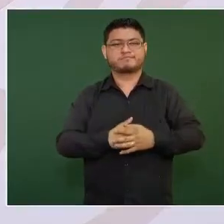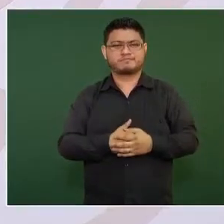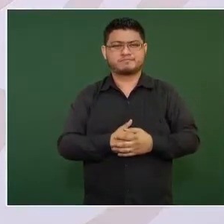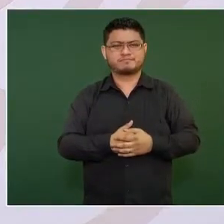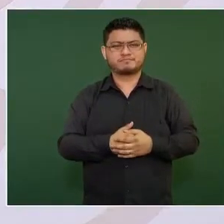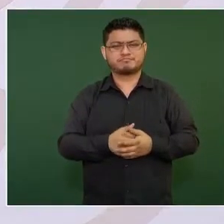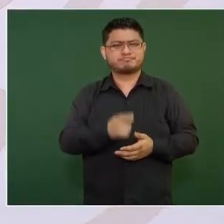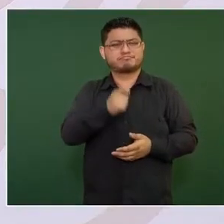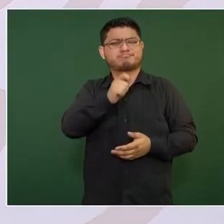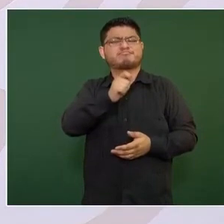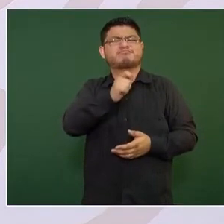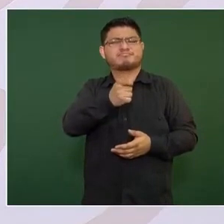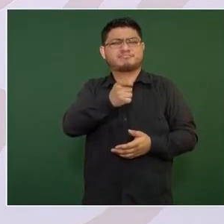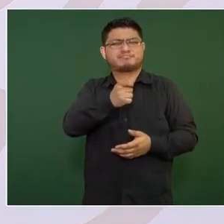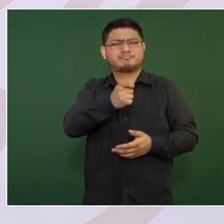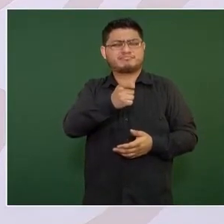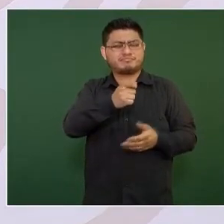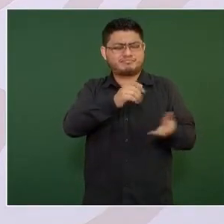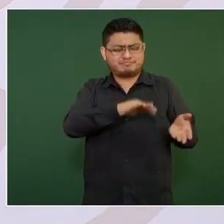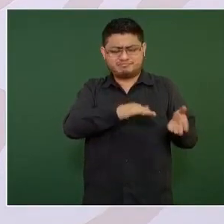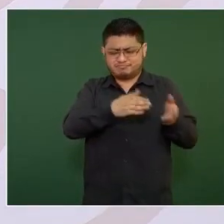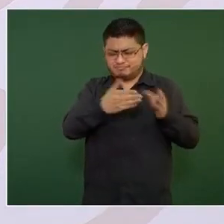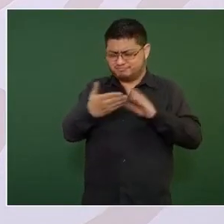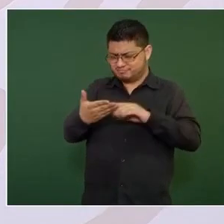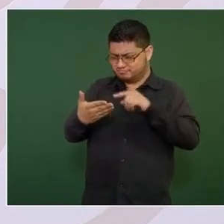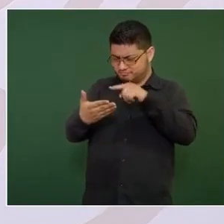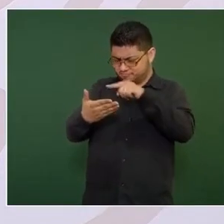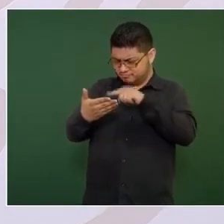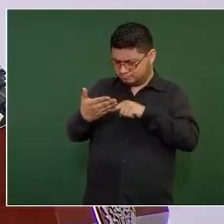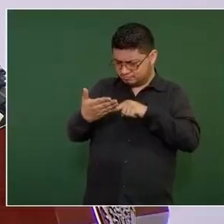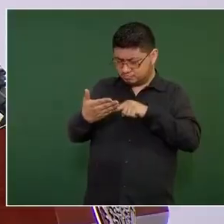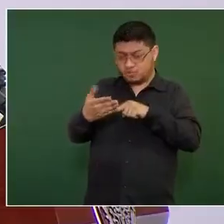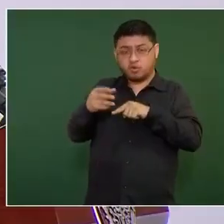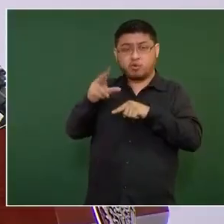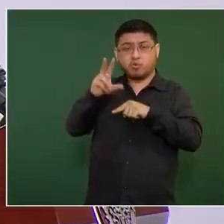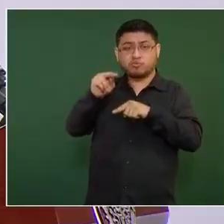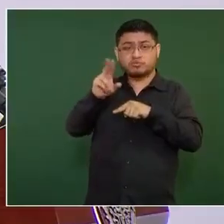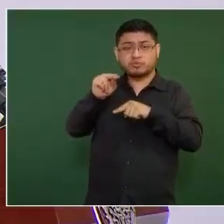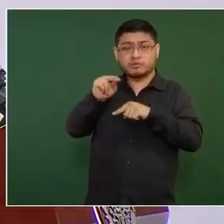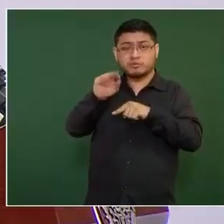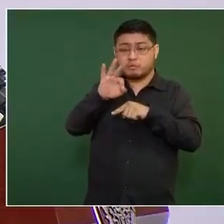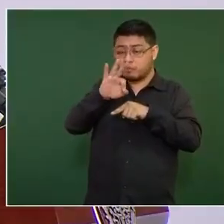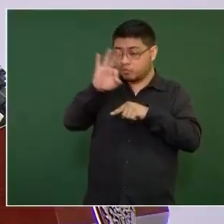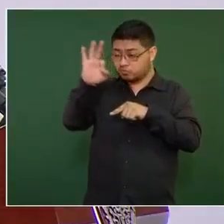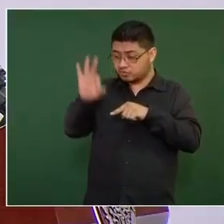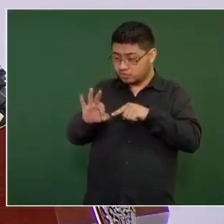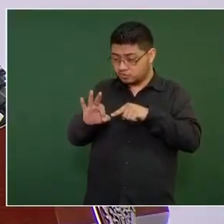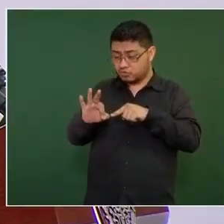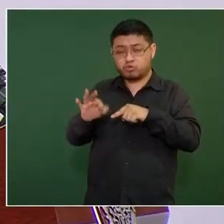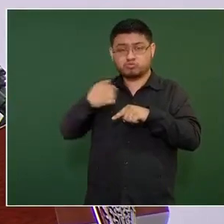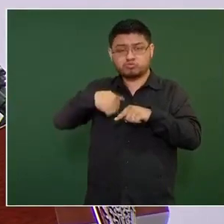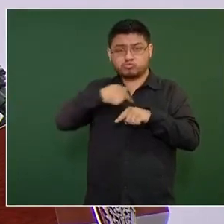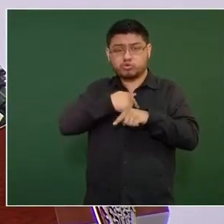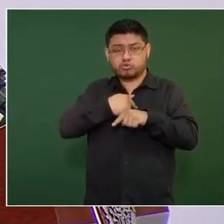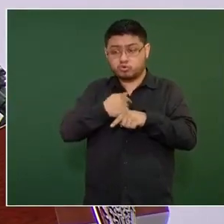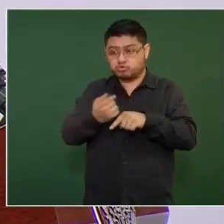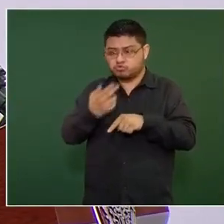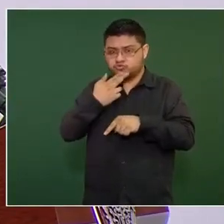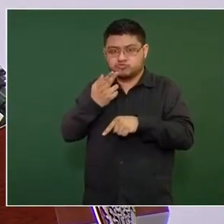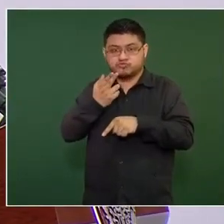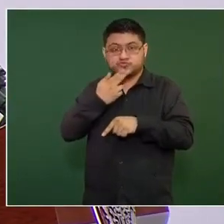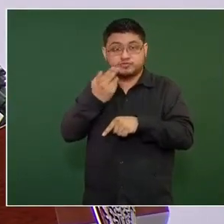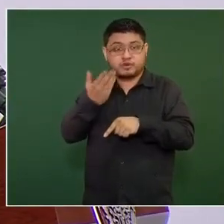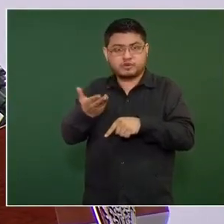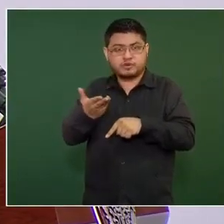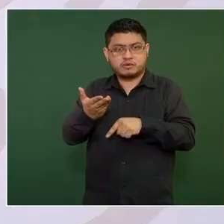lo que significaba el 80% del consumo nacional cuando llegamos